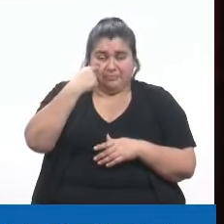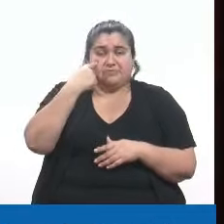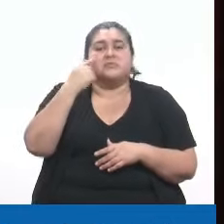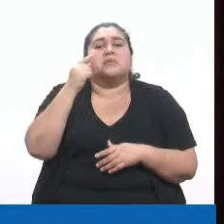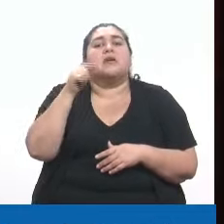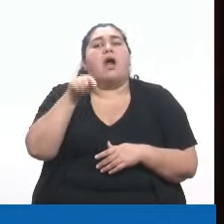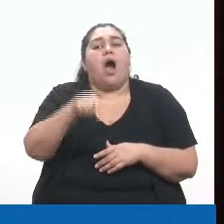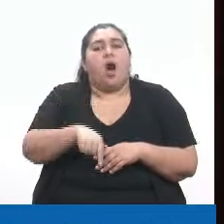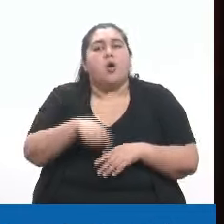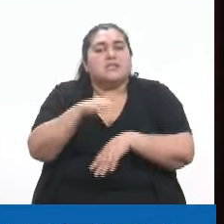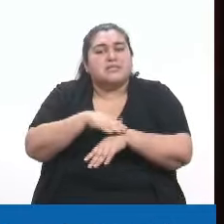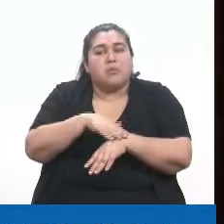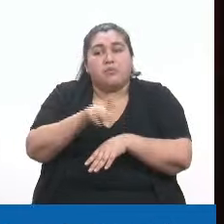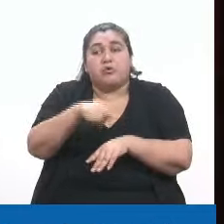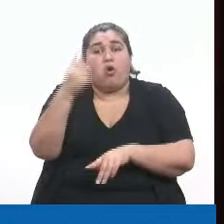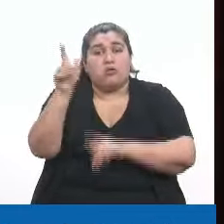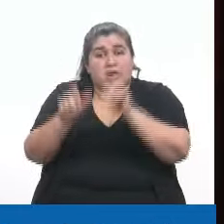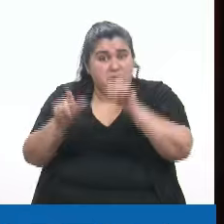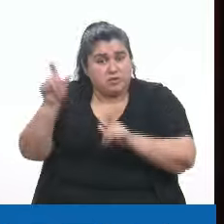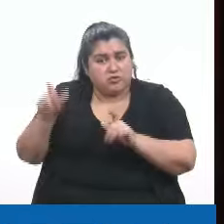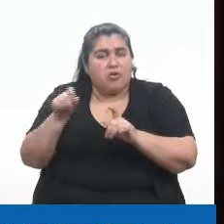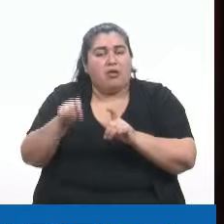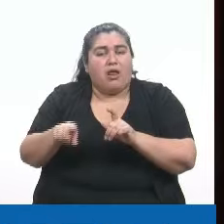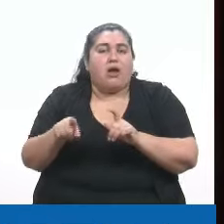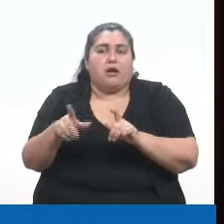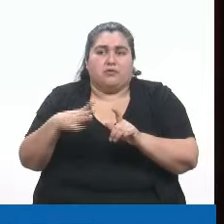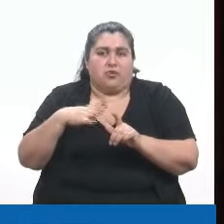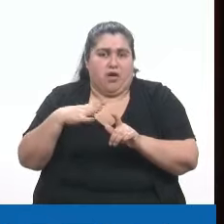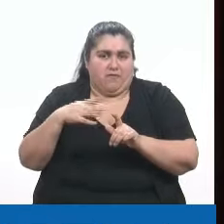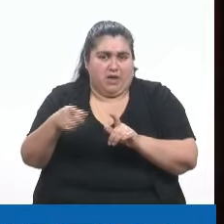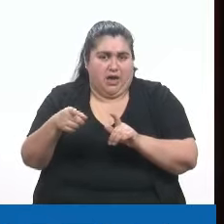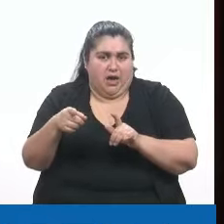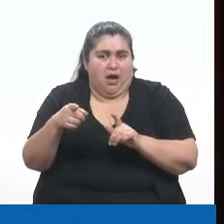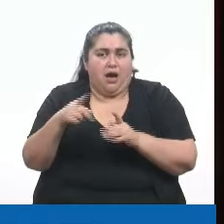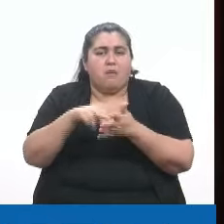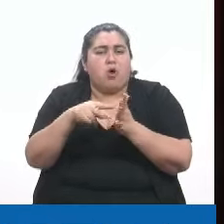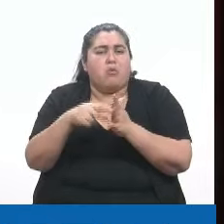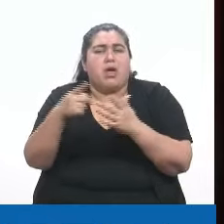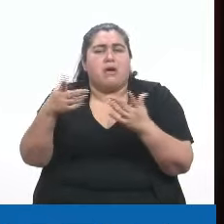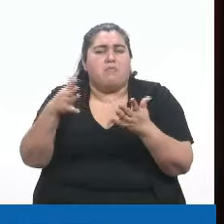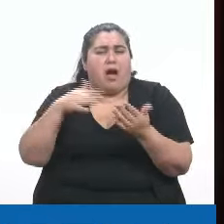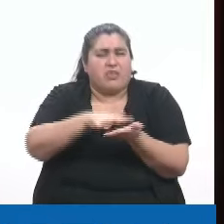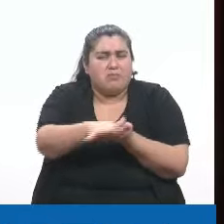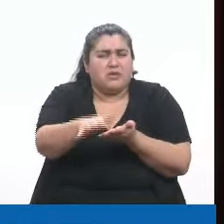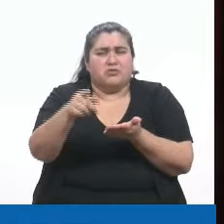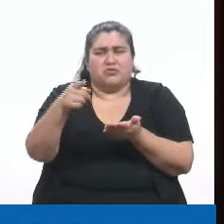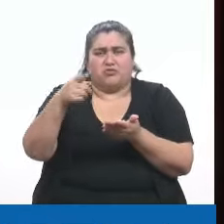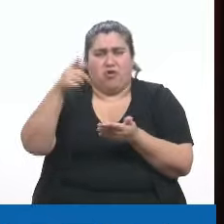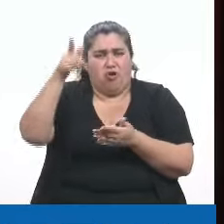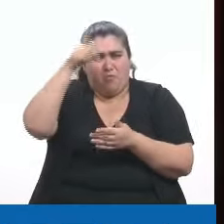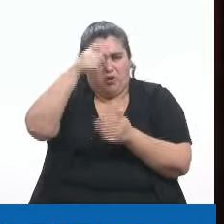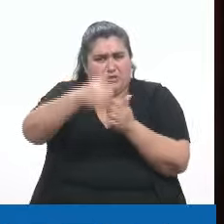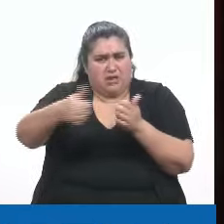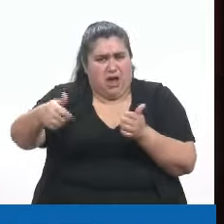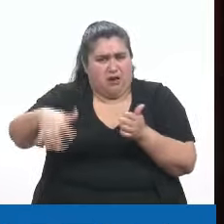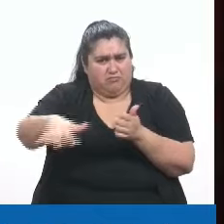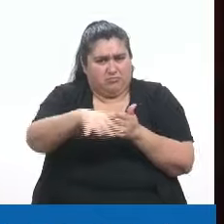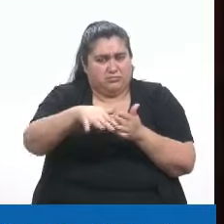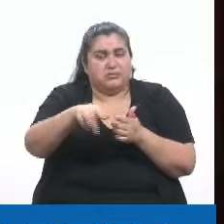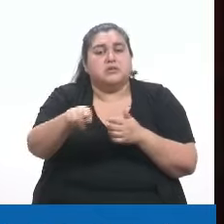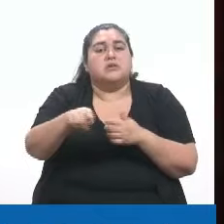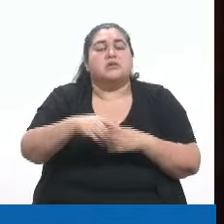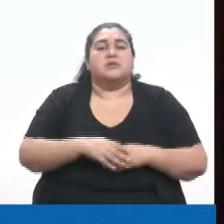encapsulado los demás todavía no pasaba el problema de la represión de las fuerzas de seguridad a